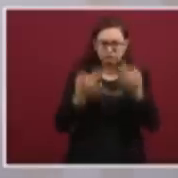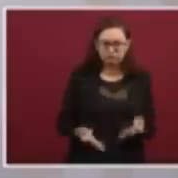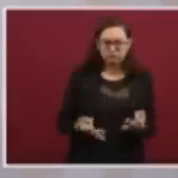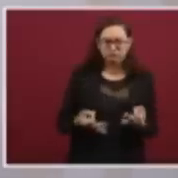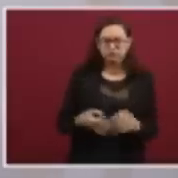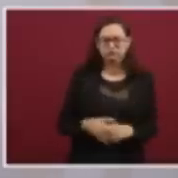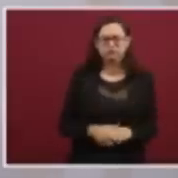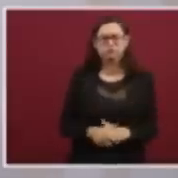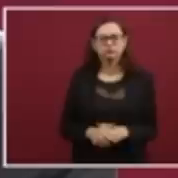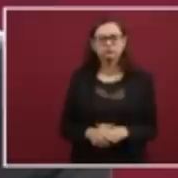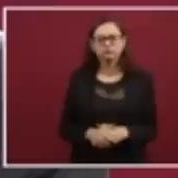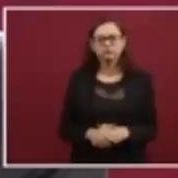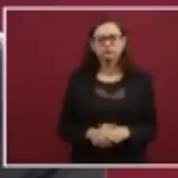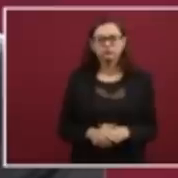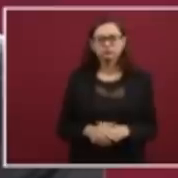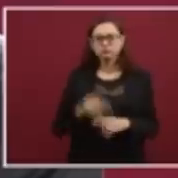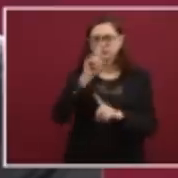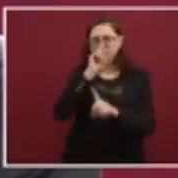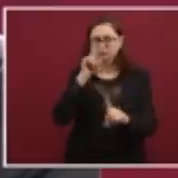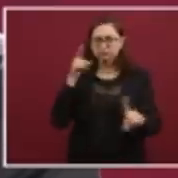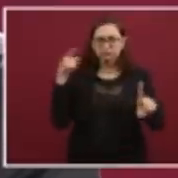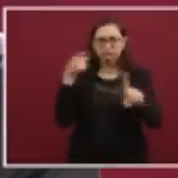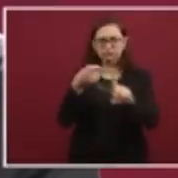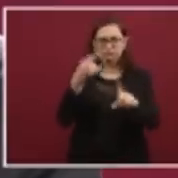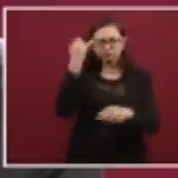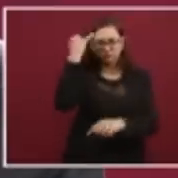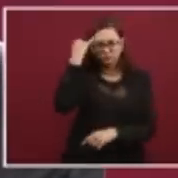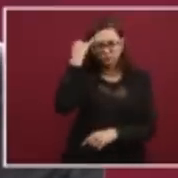que ese es el propósito, ¿no?